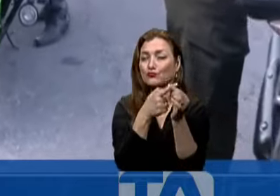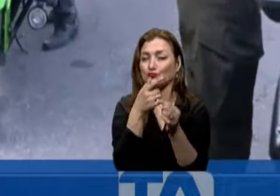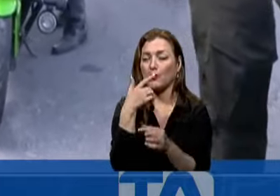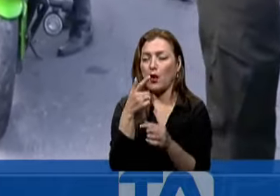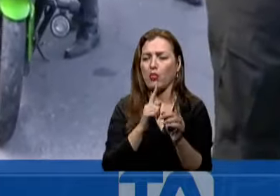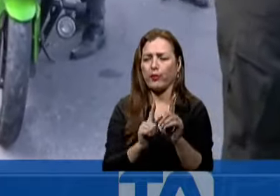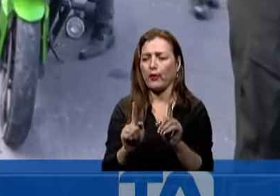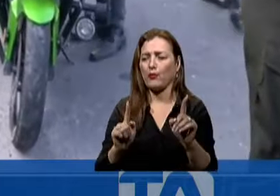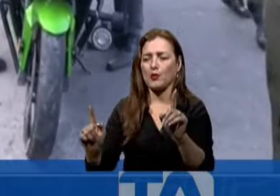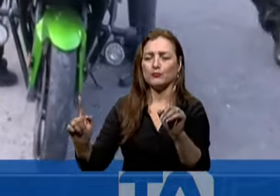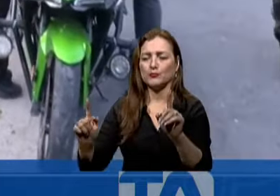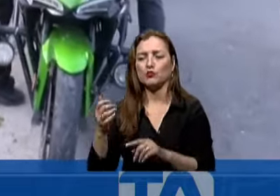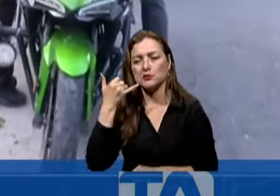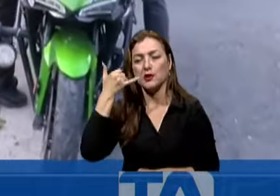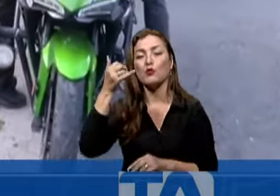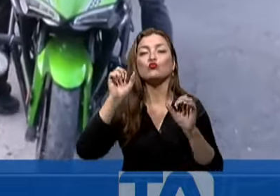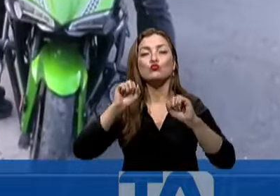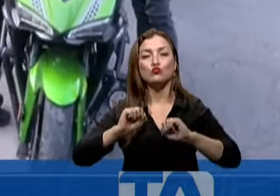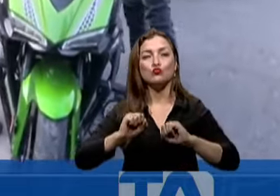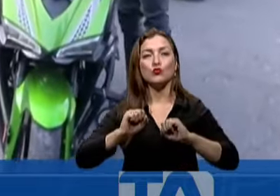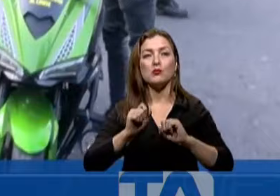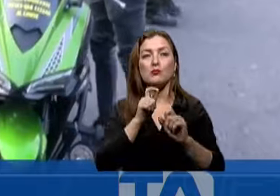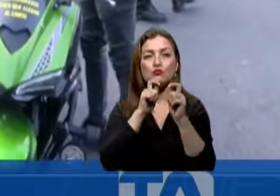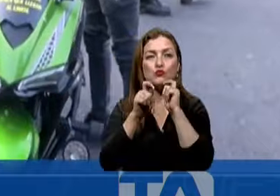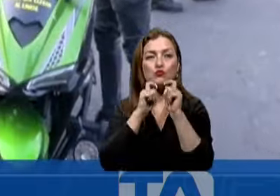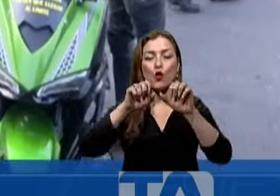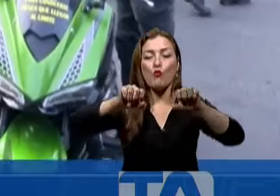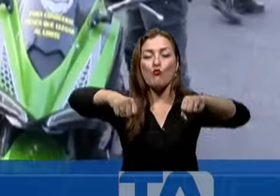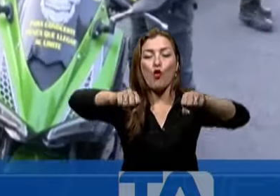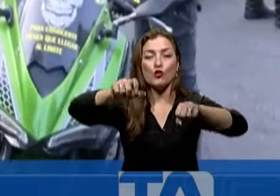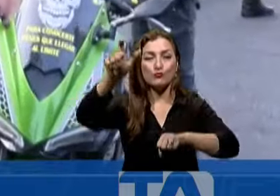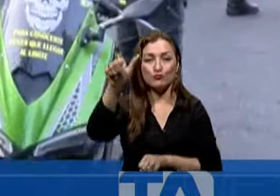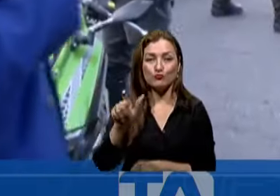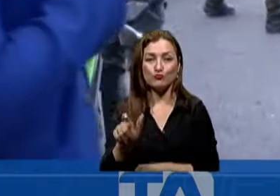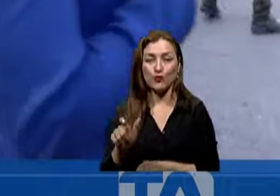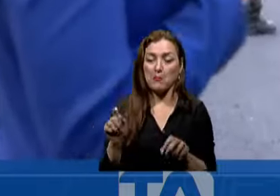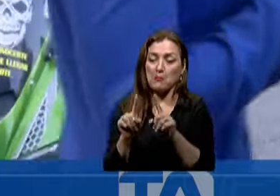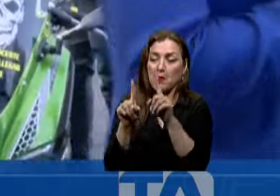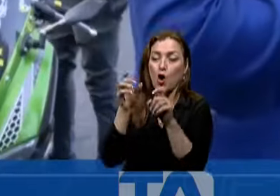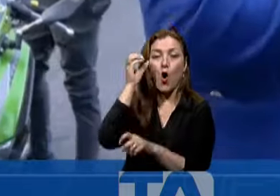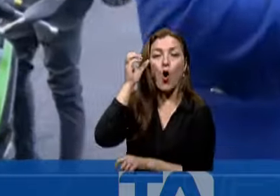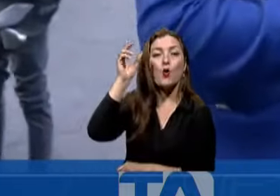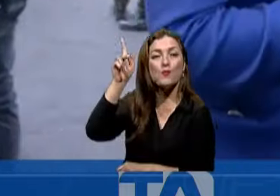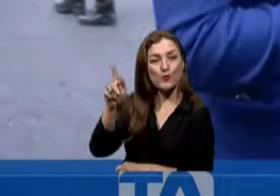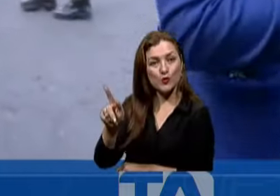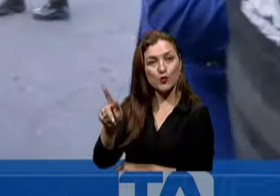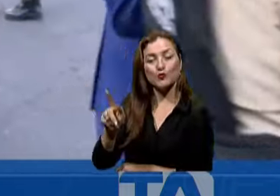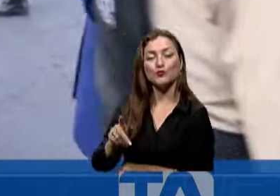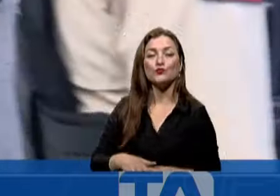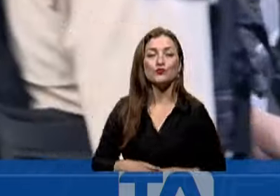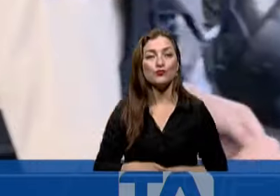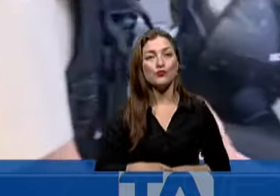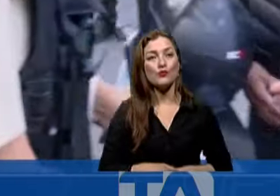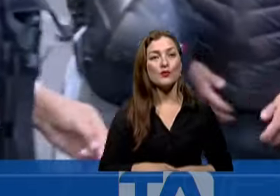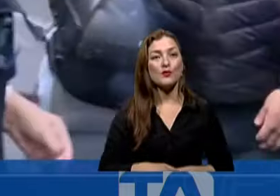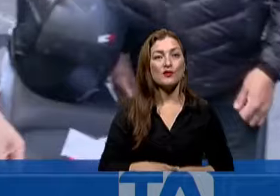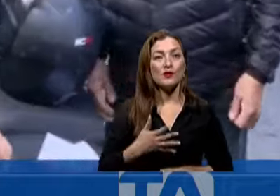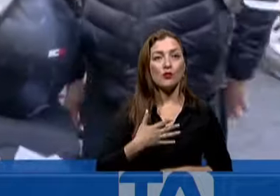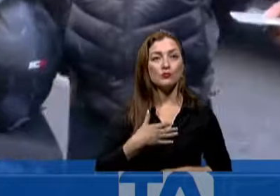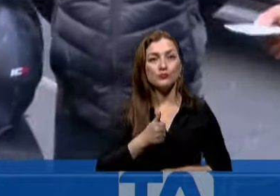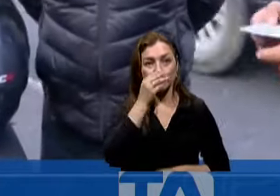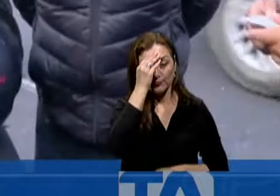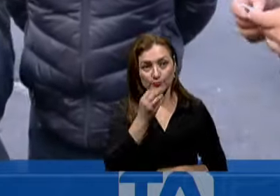de Quito. Vamos a tratar de conversar con uno de los motorizados para saber Maestro, buenos días, ¿cómo le va? Estamos en vivo.